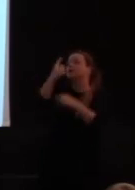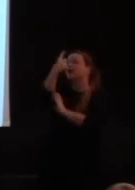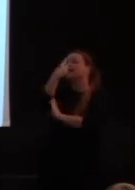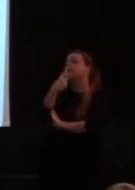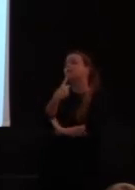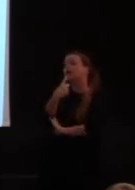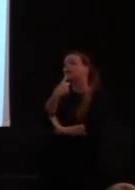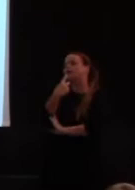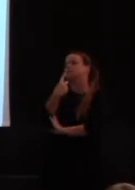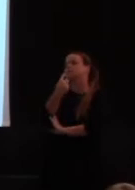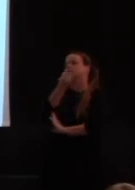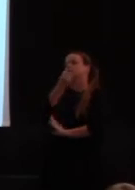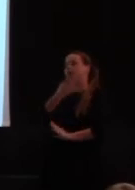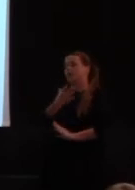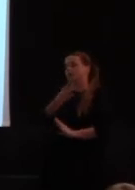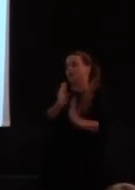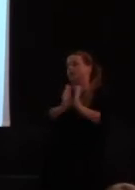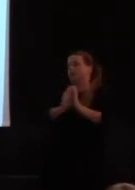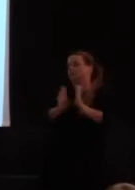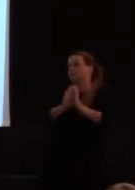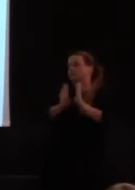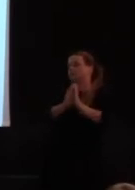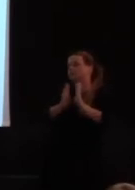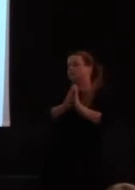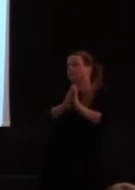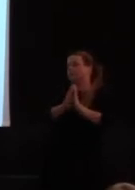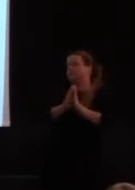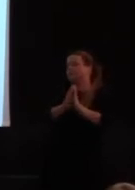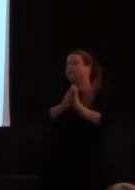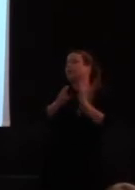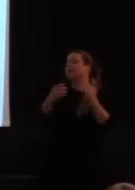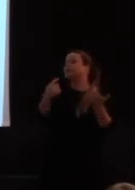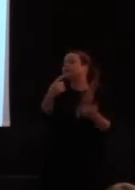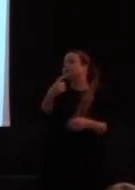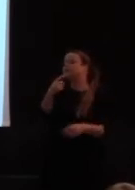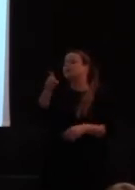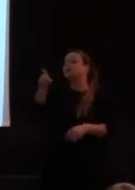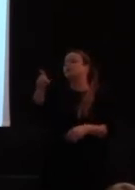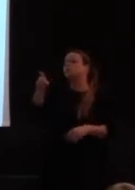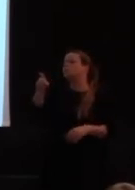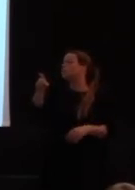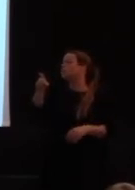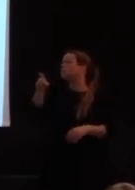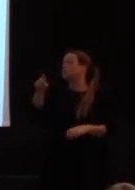imagen. Que no nos digan según qué. Que lo, ¡ey tú!